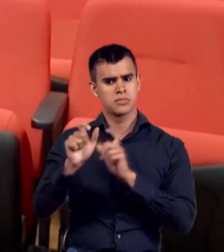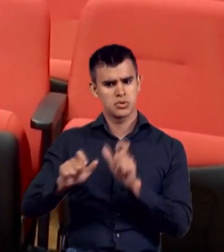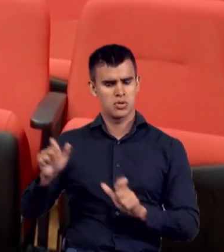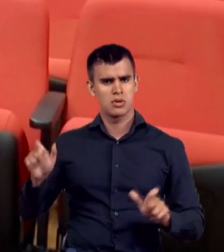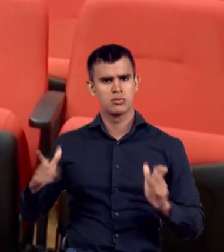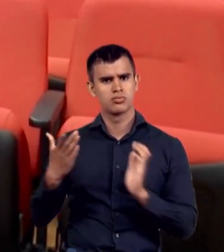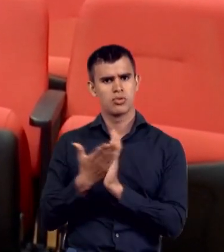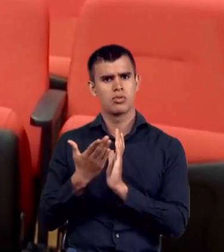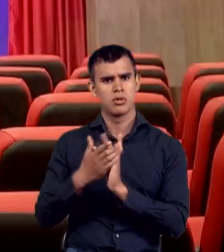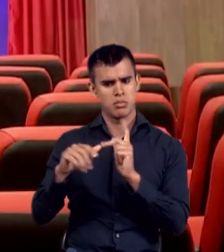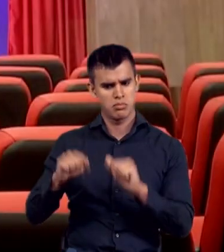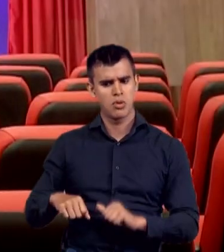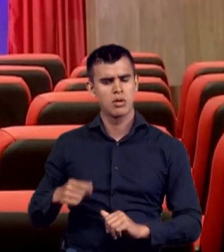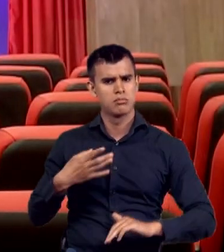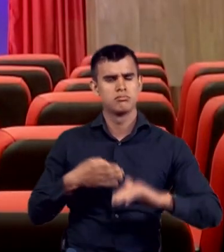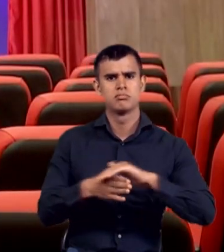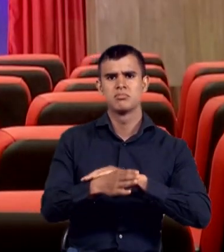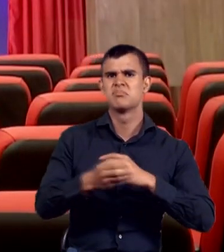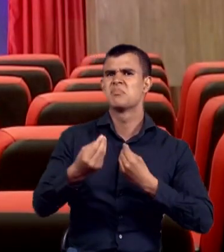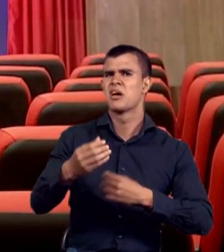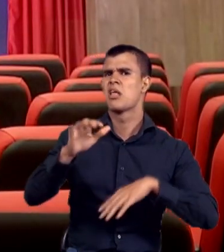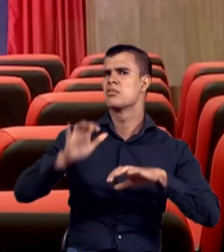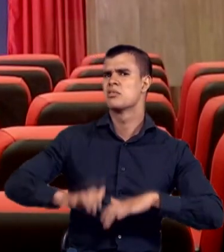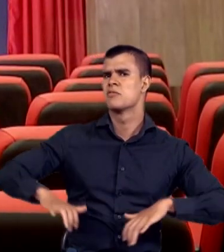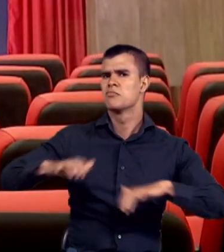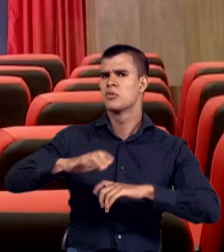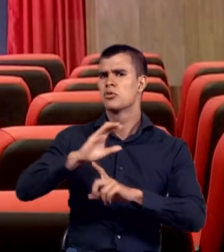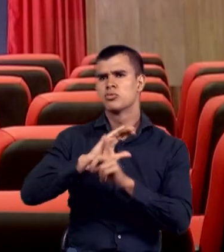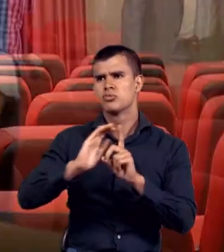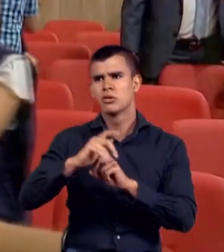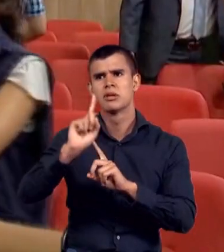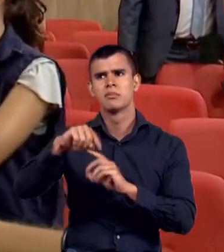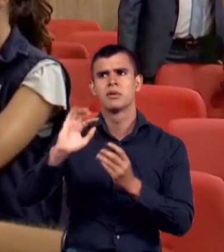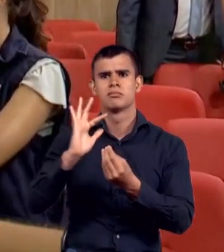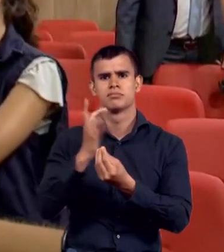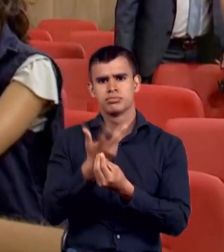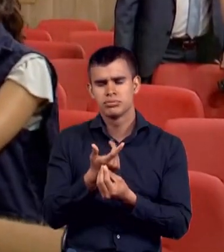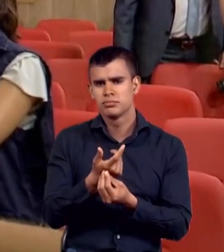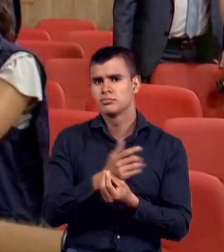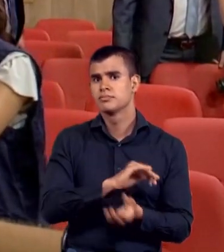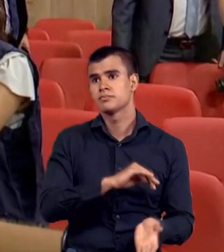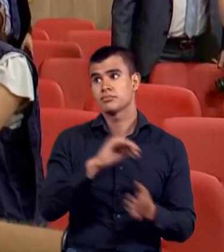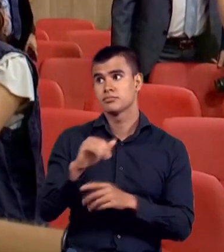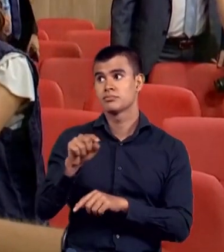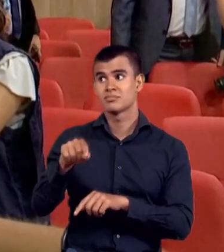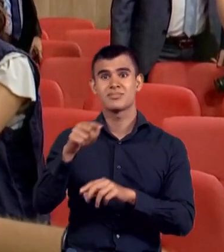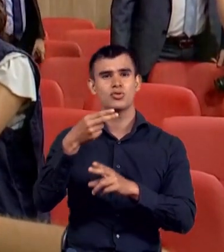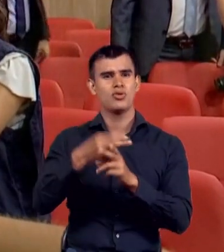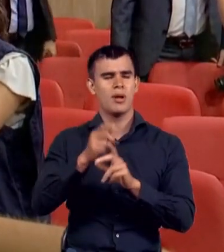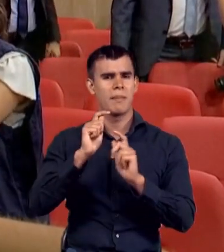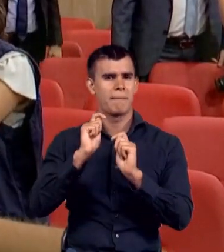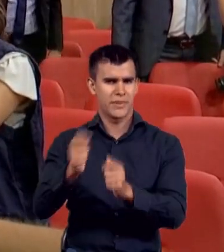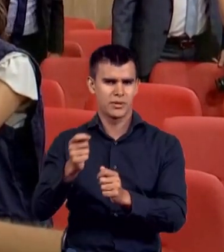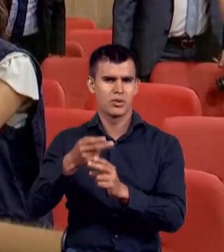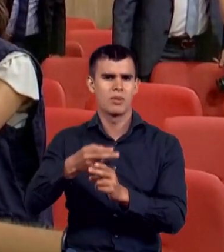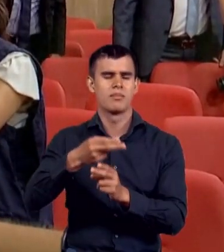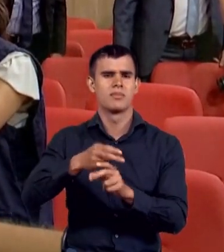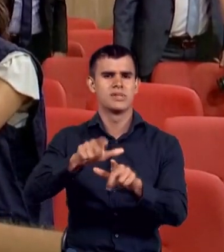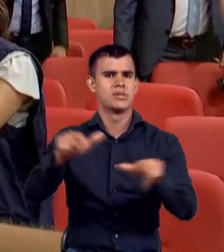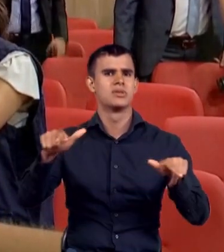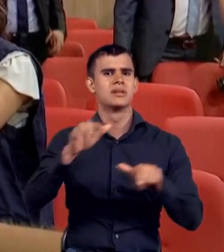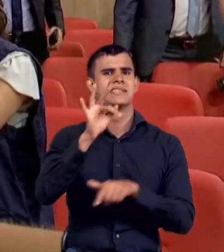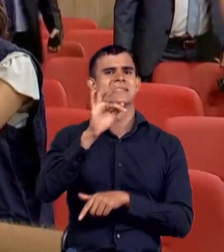estudiantes y externos puedan realizar todas sus actividades culturales y artísticas. Bueno, el TUSAC es realmente un espacio